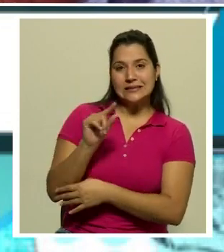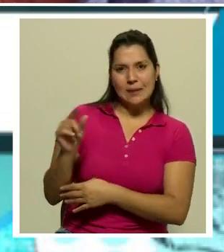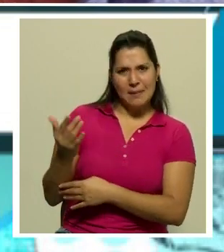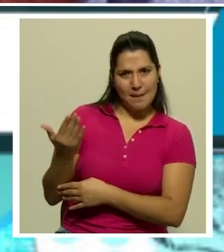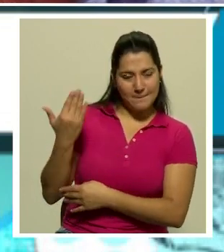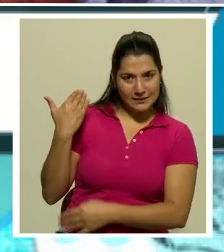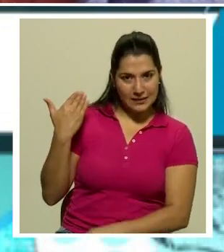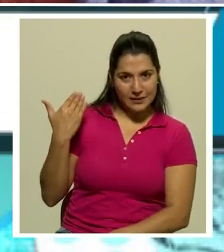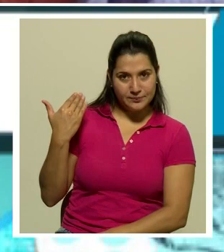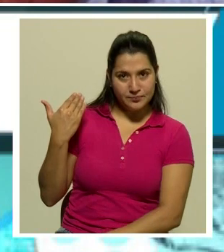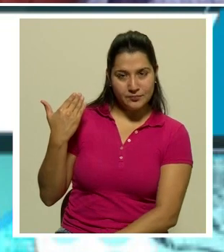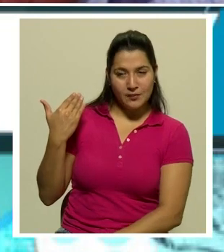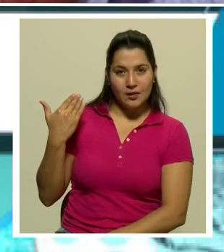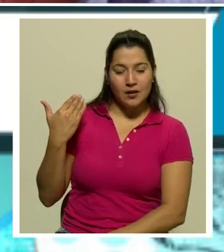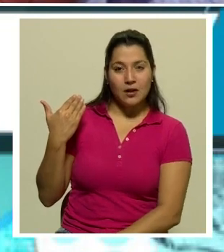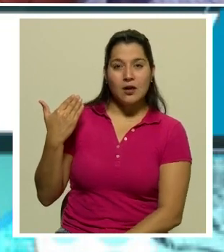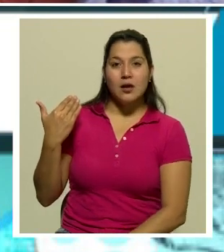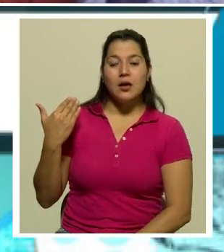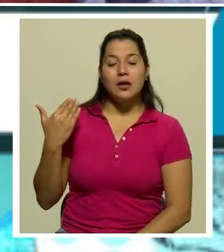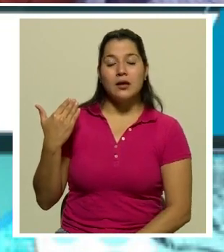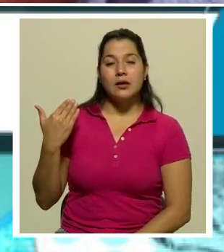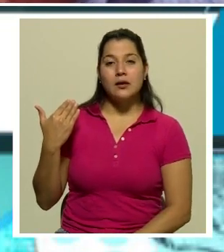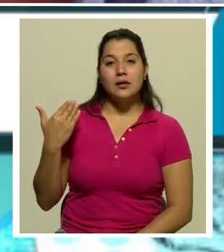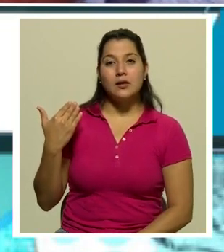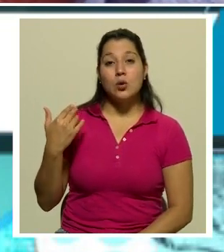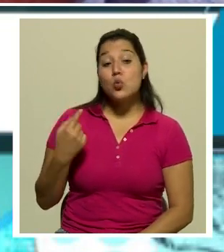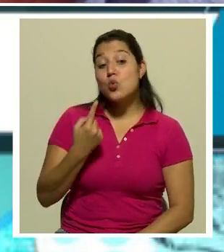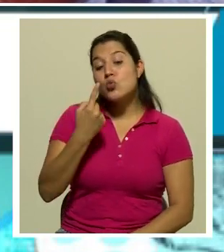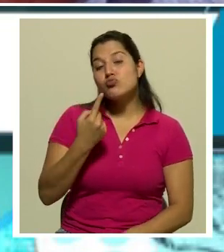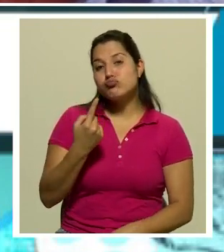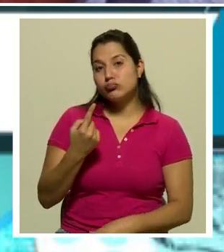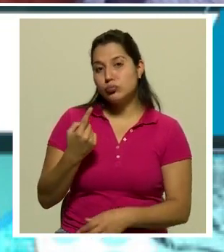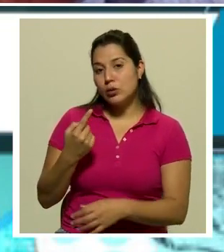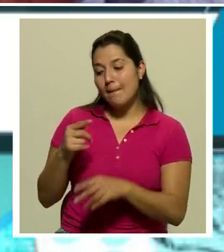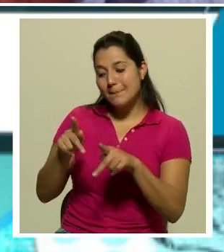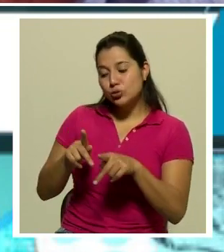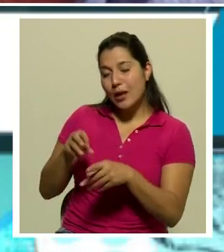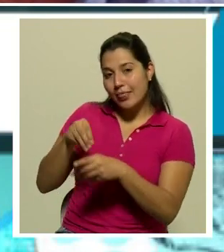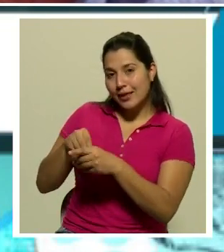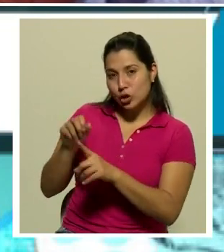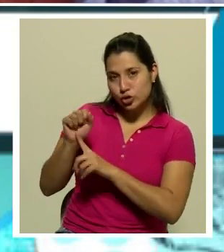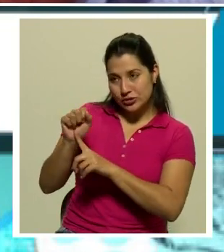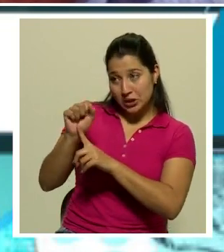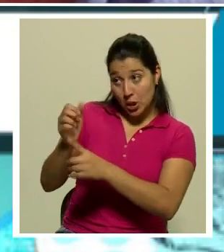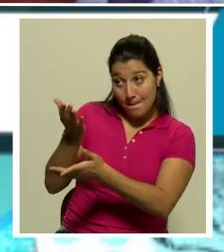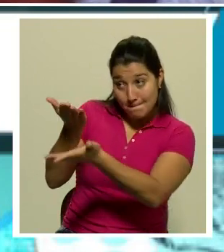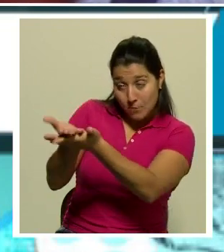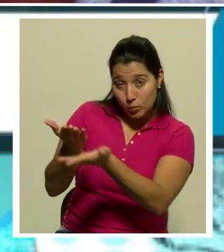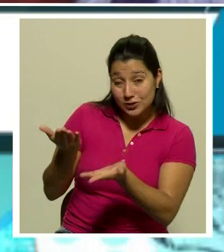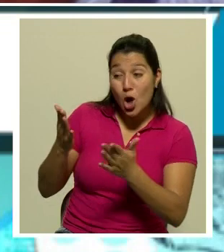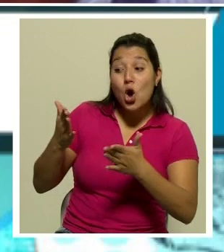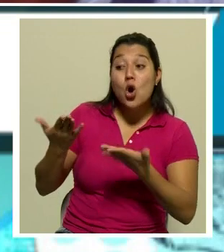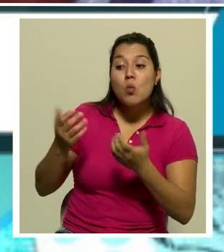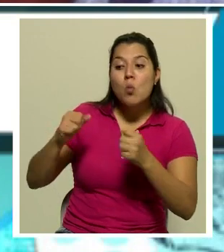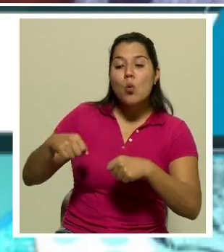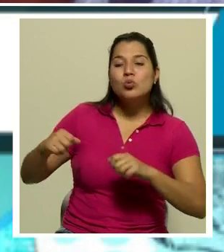pasada que uno de nuestros afiliados, el CEP, planteó una propuesta concreta de cómo enfrentar esta